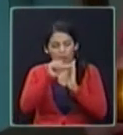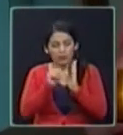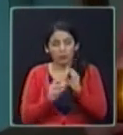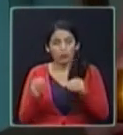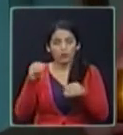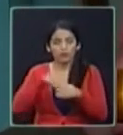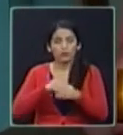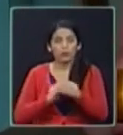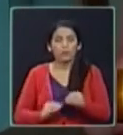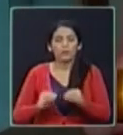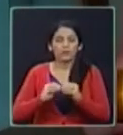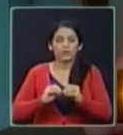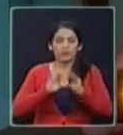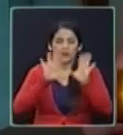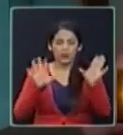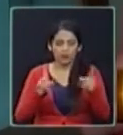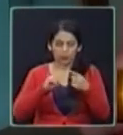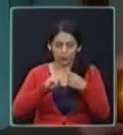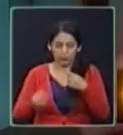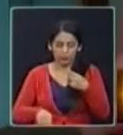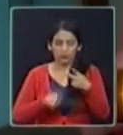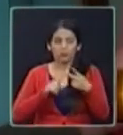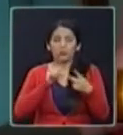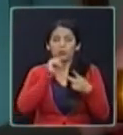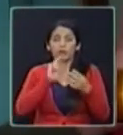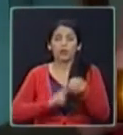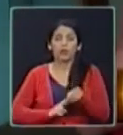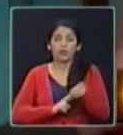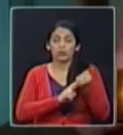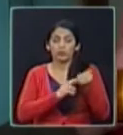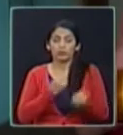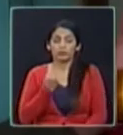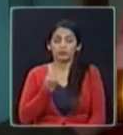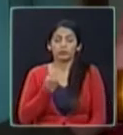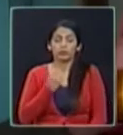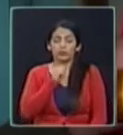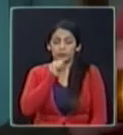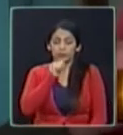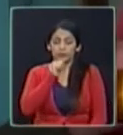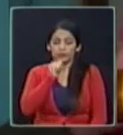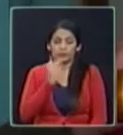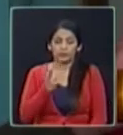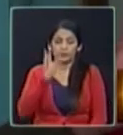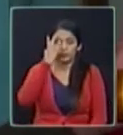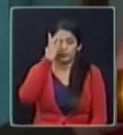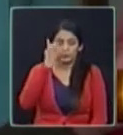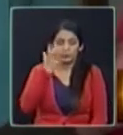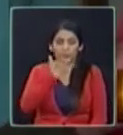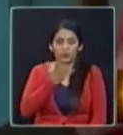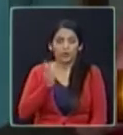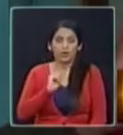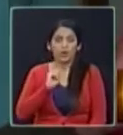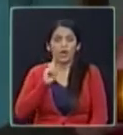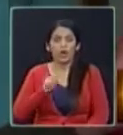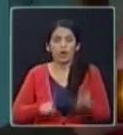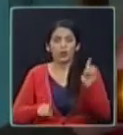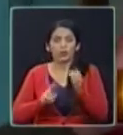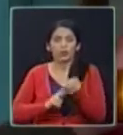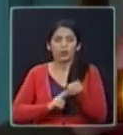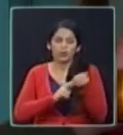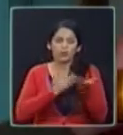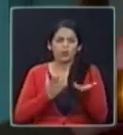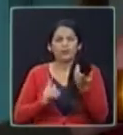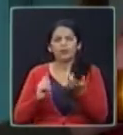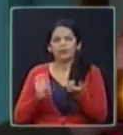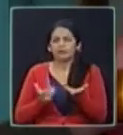las falencias es, sí, recursos. Pero cuando se articula, inclusive esos recursos pueden ser suplidos de alguna